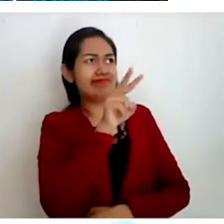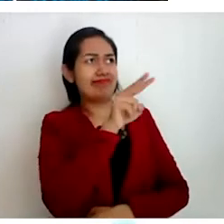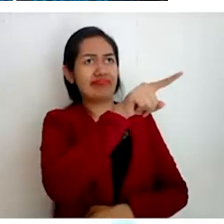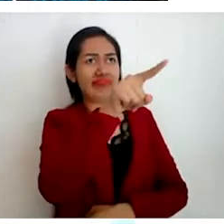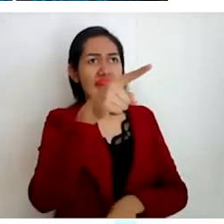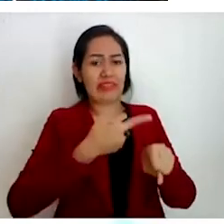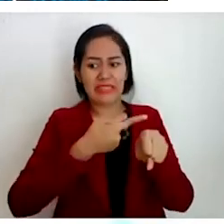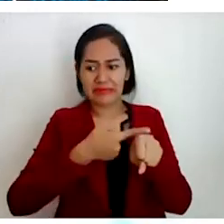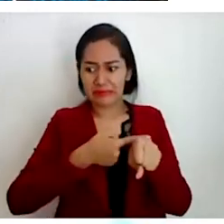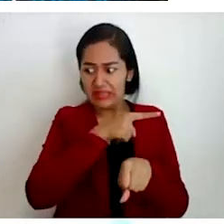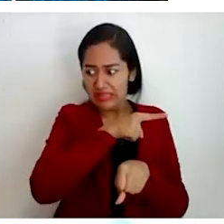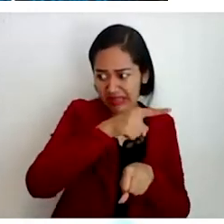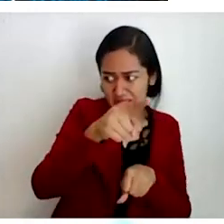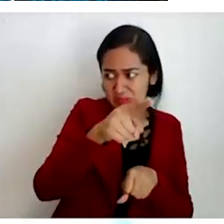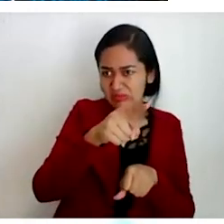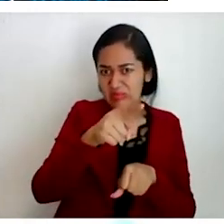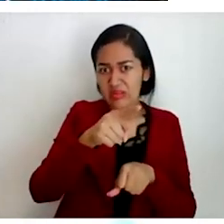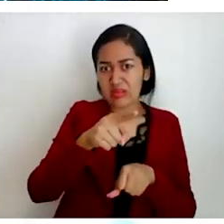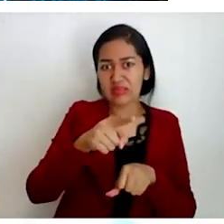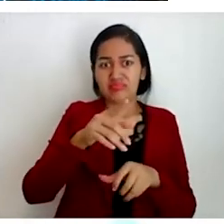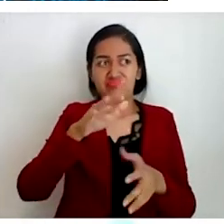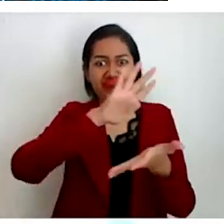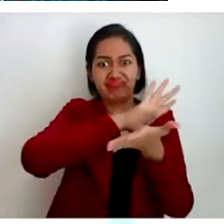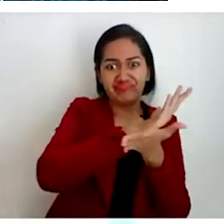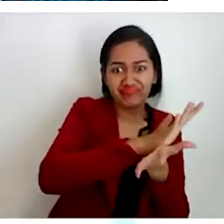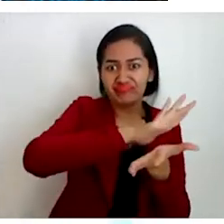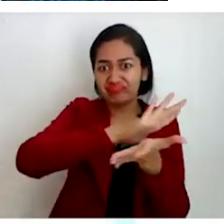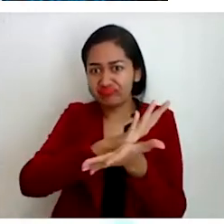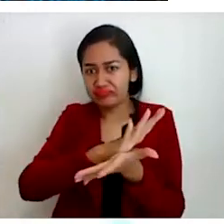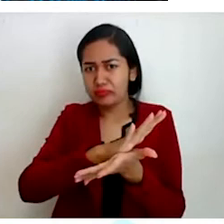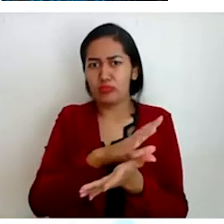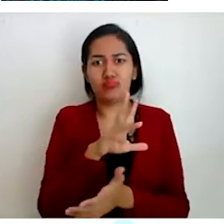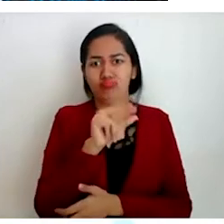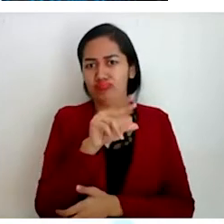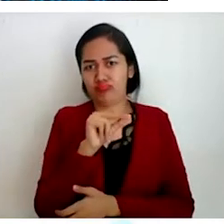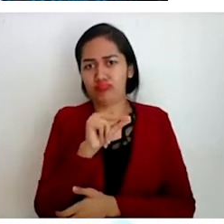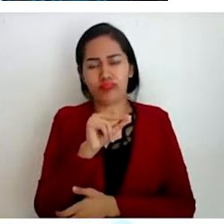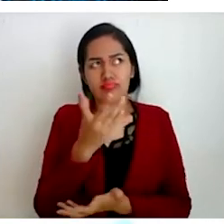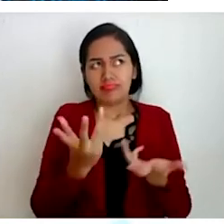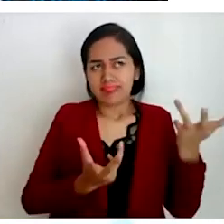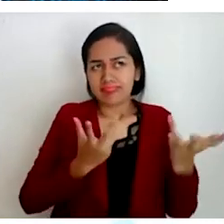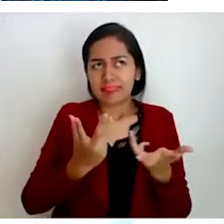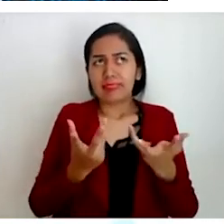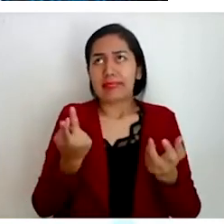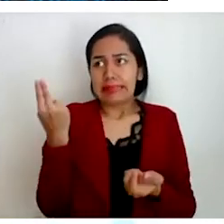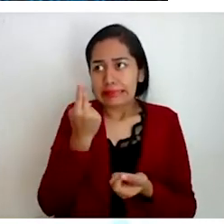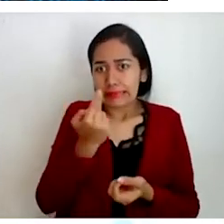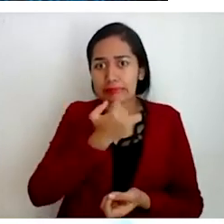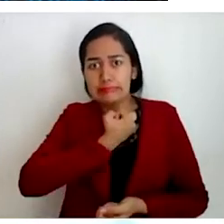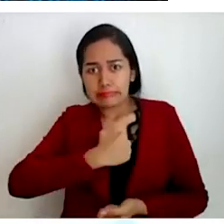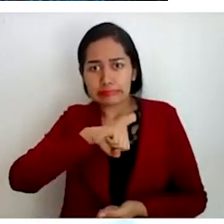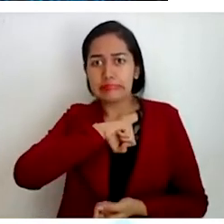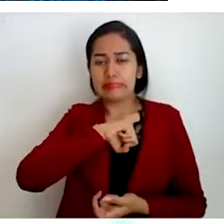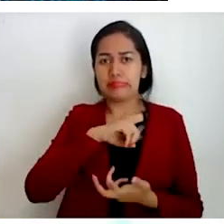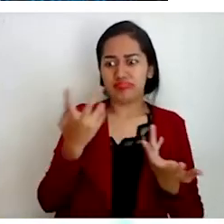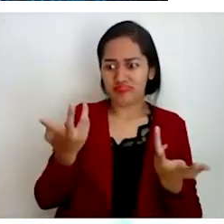¿no? de una buena política de salud, ¿no? En torno a esta enfermedad que